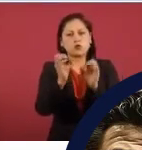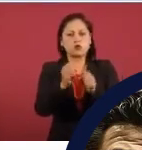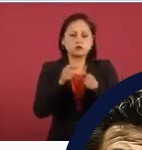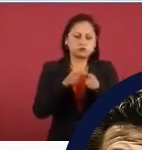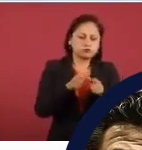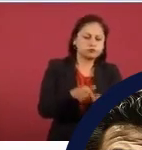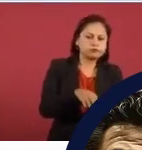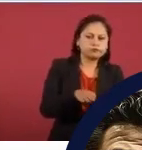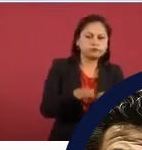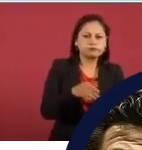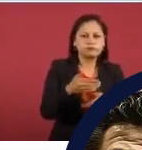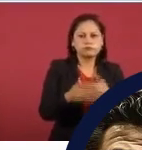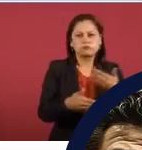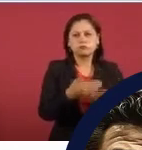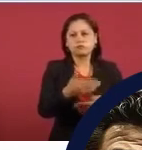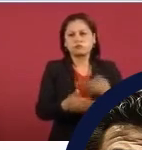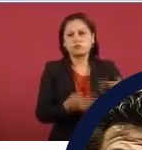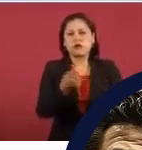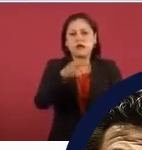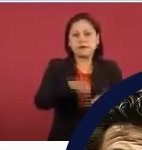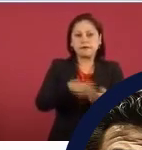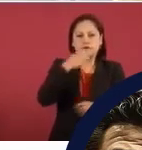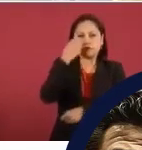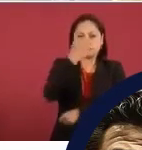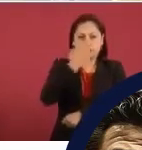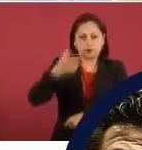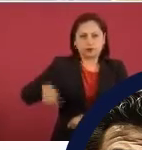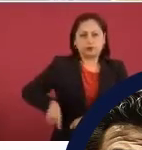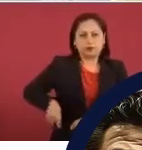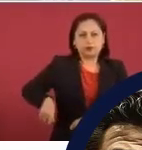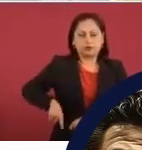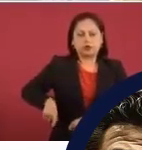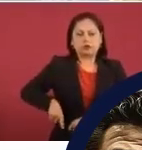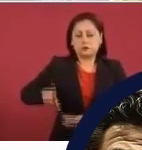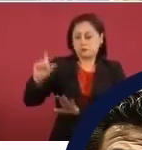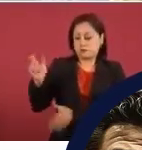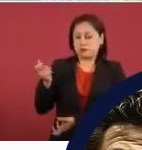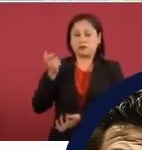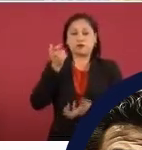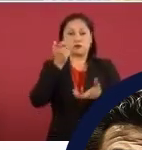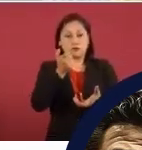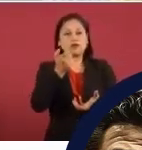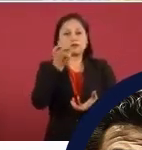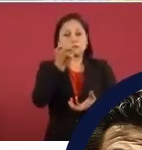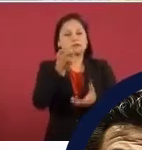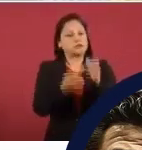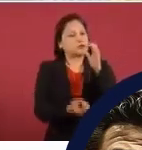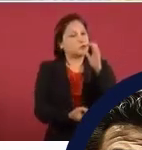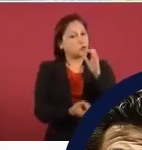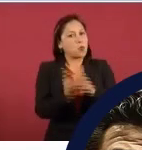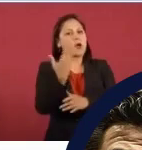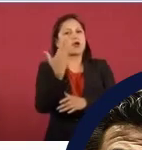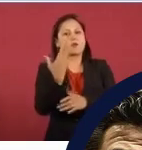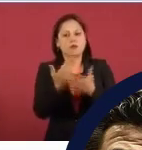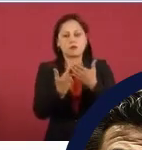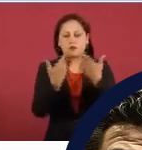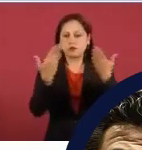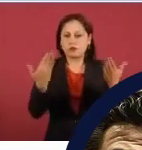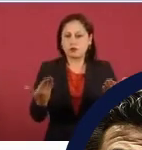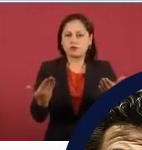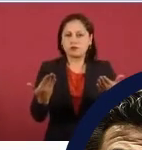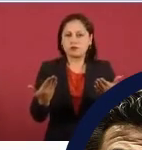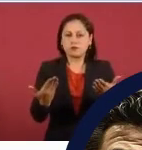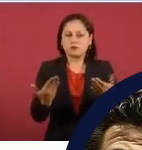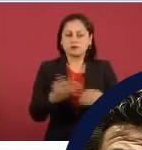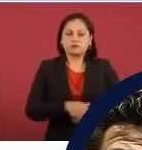del desprecio a los pobres y del mátalos en caliente pero lo que más deseo